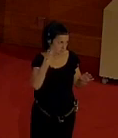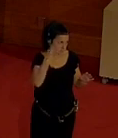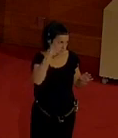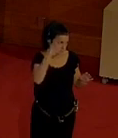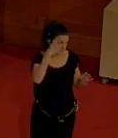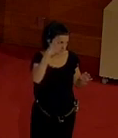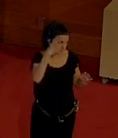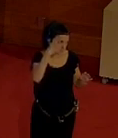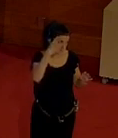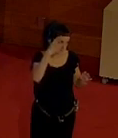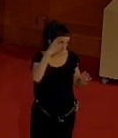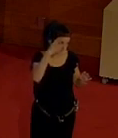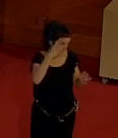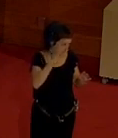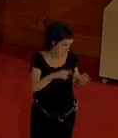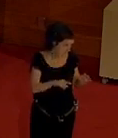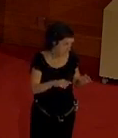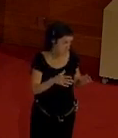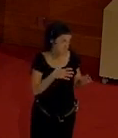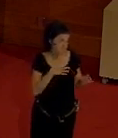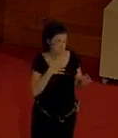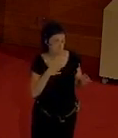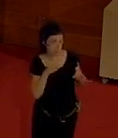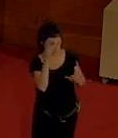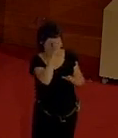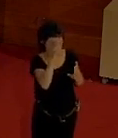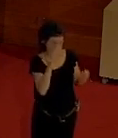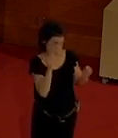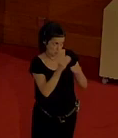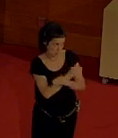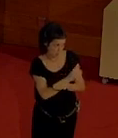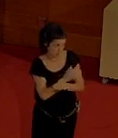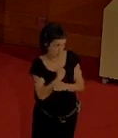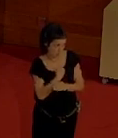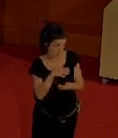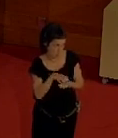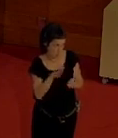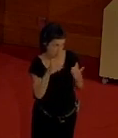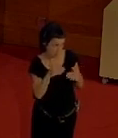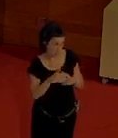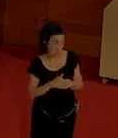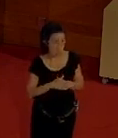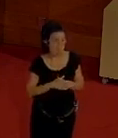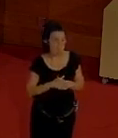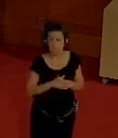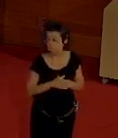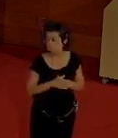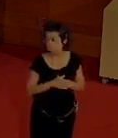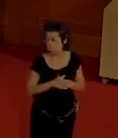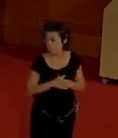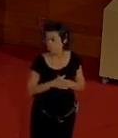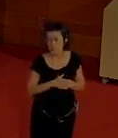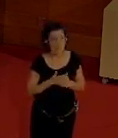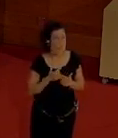también eh posiciones encontradas yo no tengo ninguna duda yo prefiero O sea no quiero ser